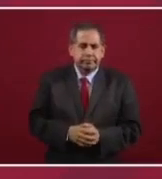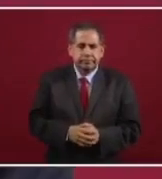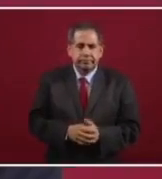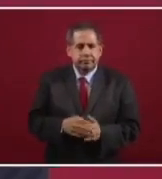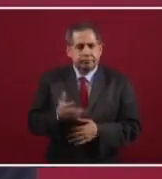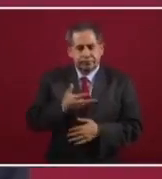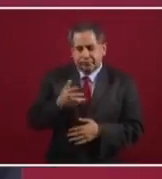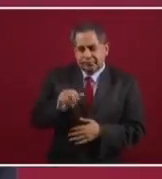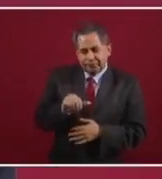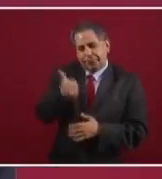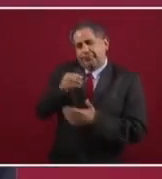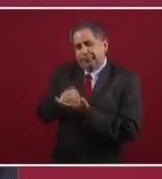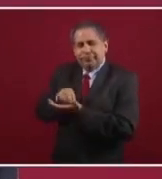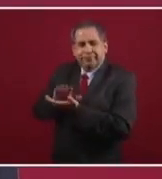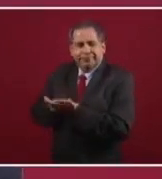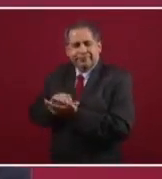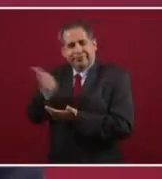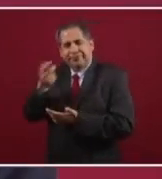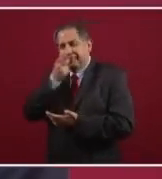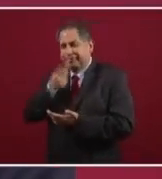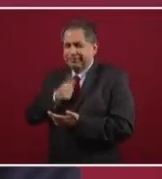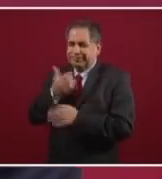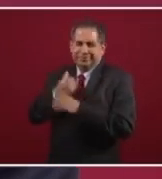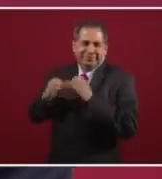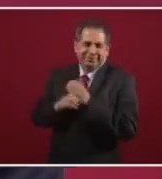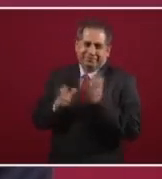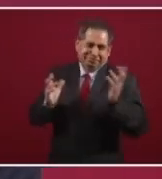tengo otros datos.